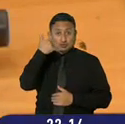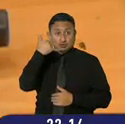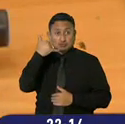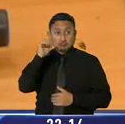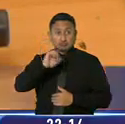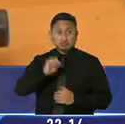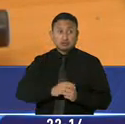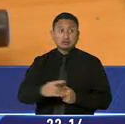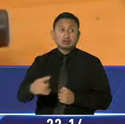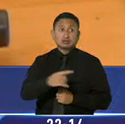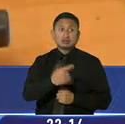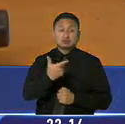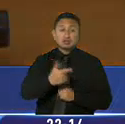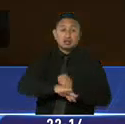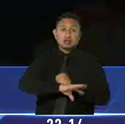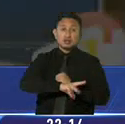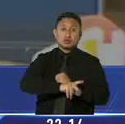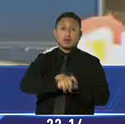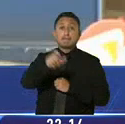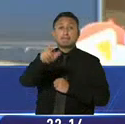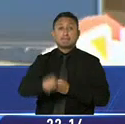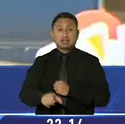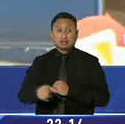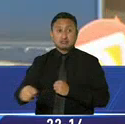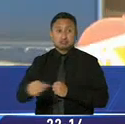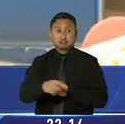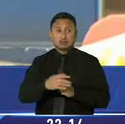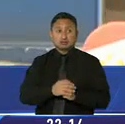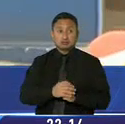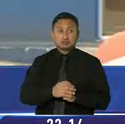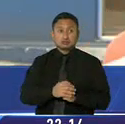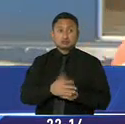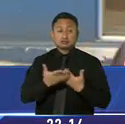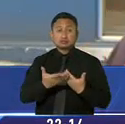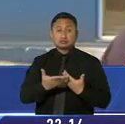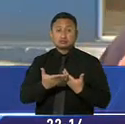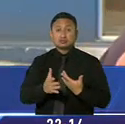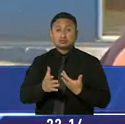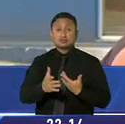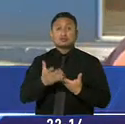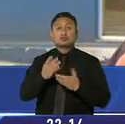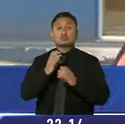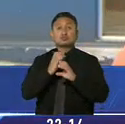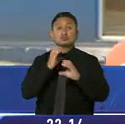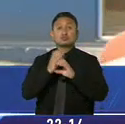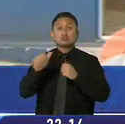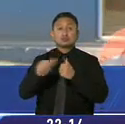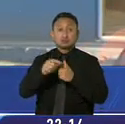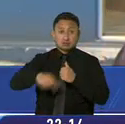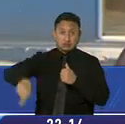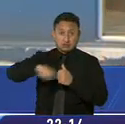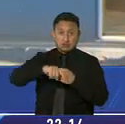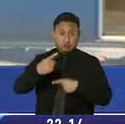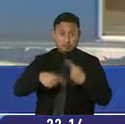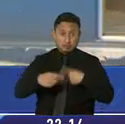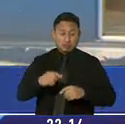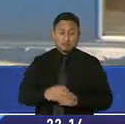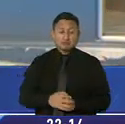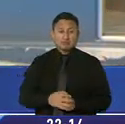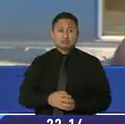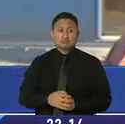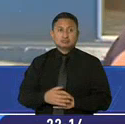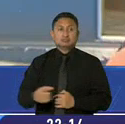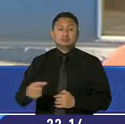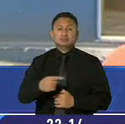objetos sustraídos a las personas se estarían dando en las principales paradas y mediaciones de este sector. Como resultados de